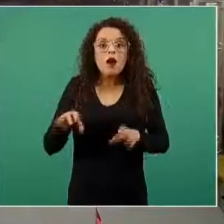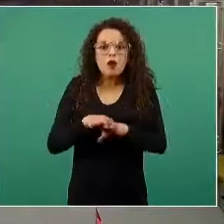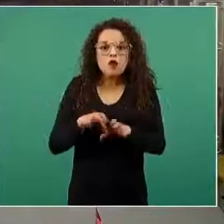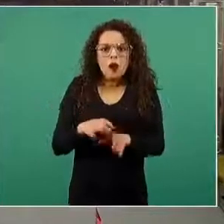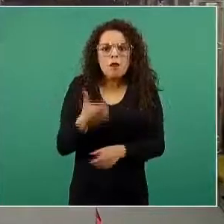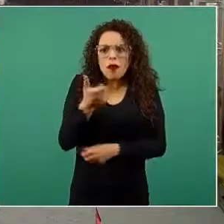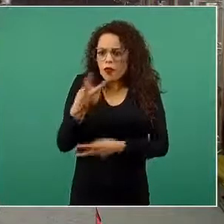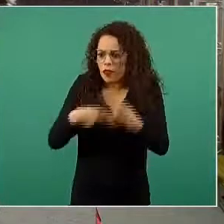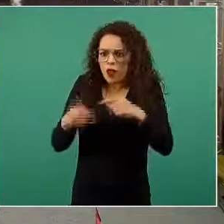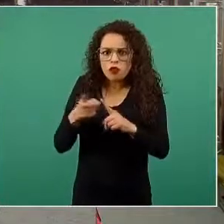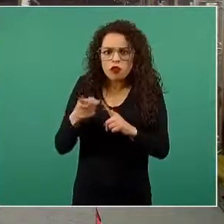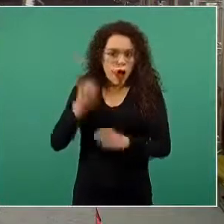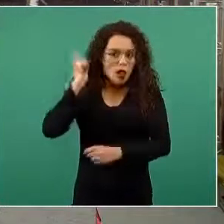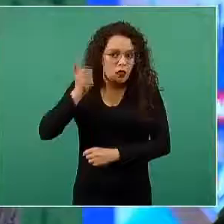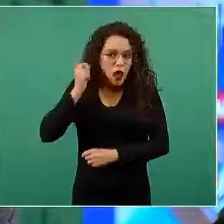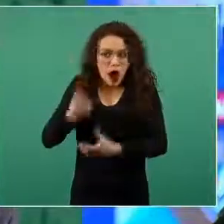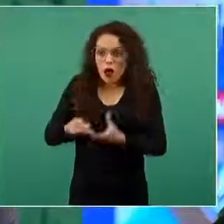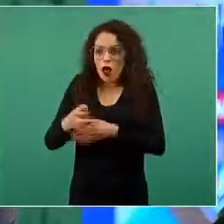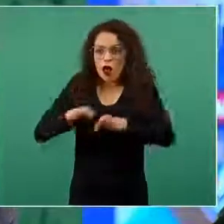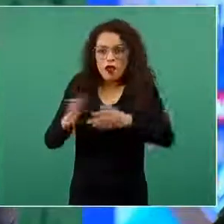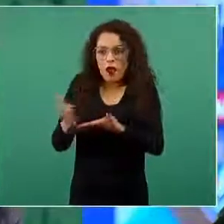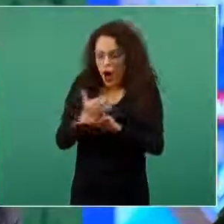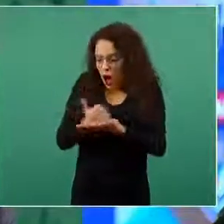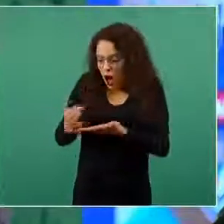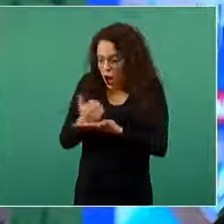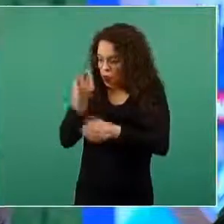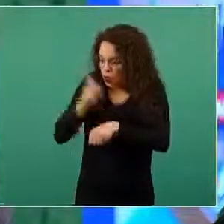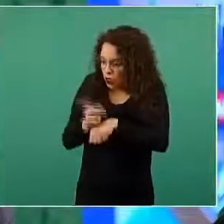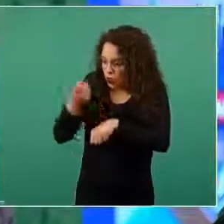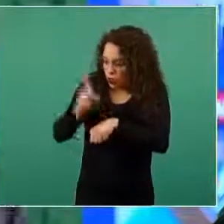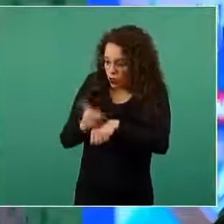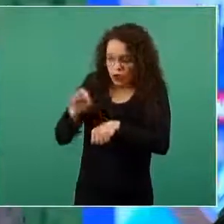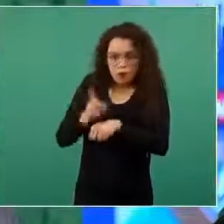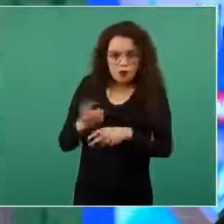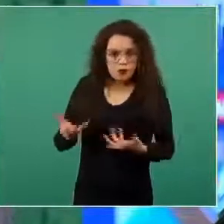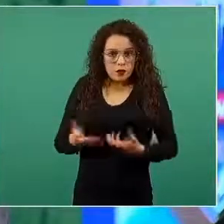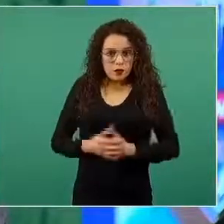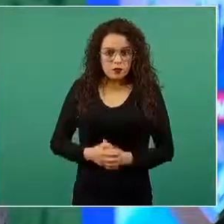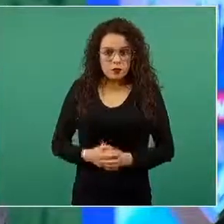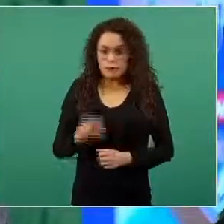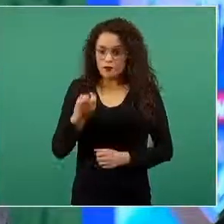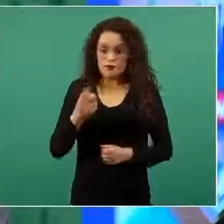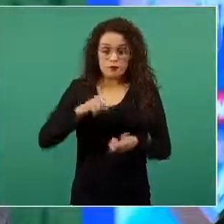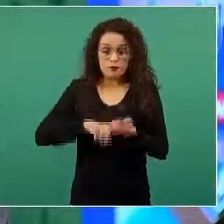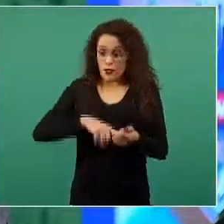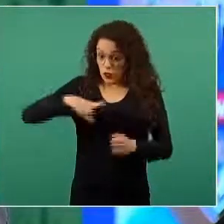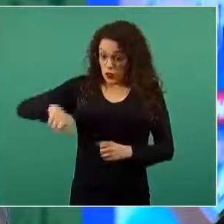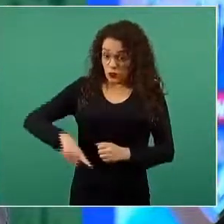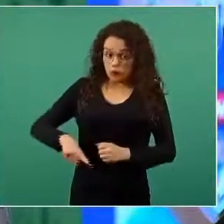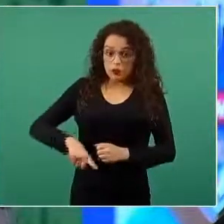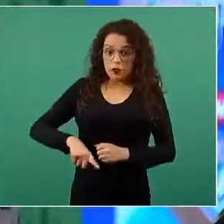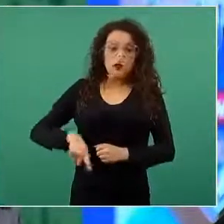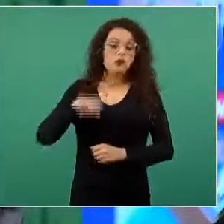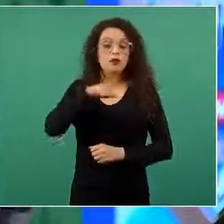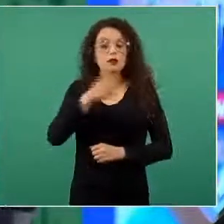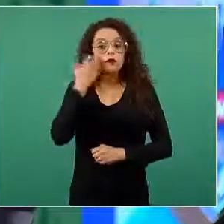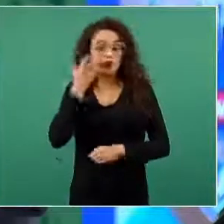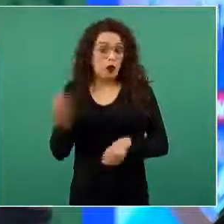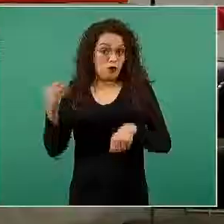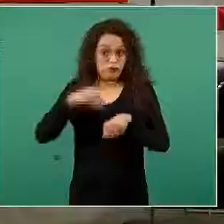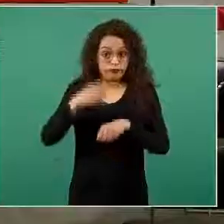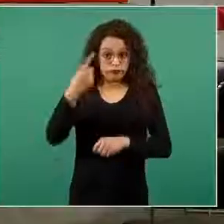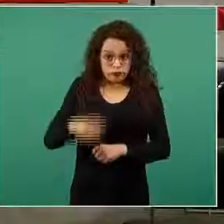pobreza, y un cierre absoluto por imposición desde el gobierno, ya sea desde el